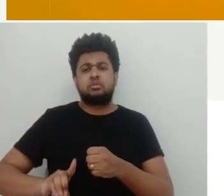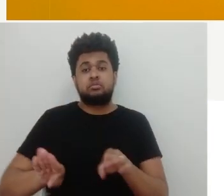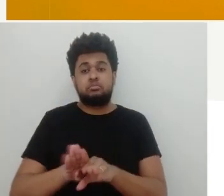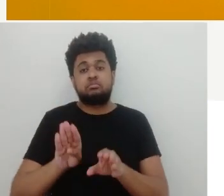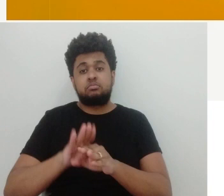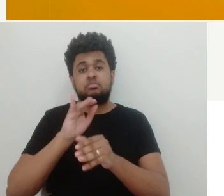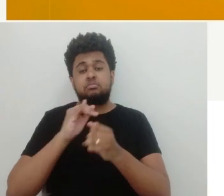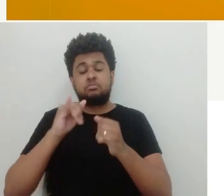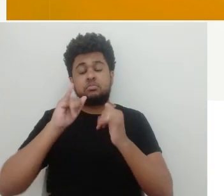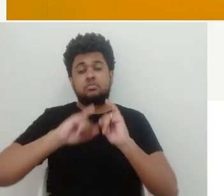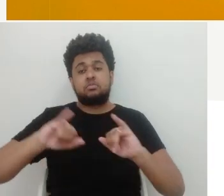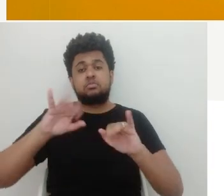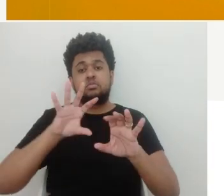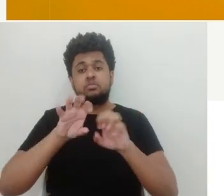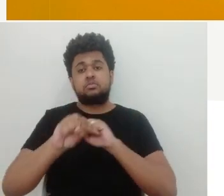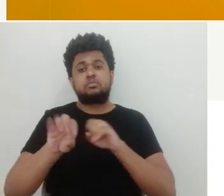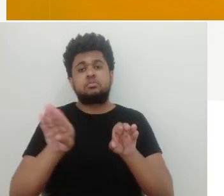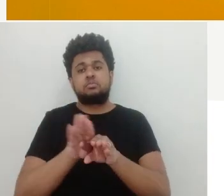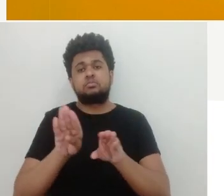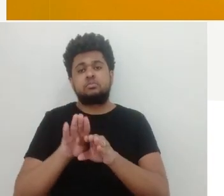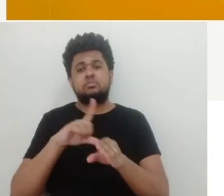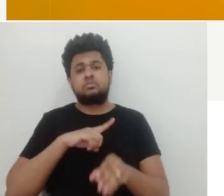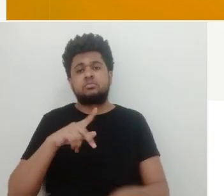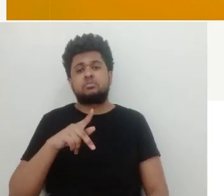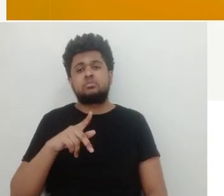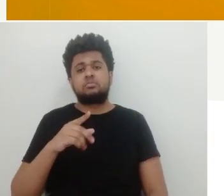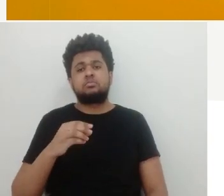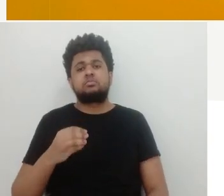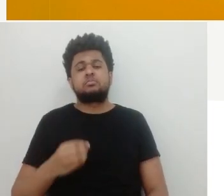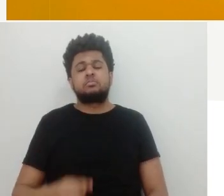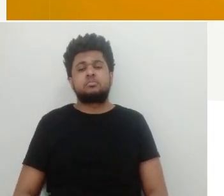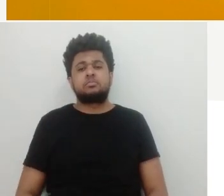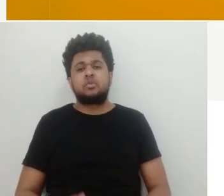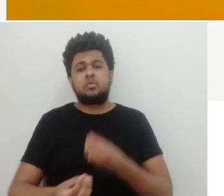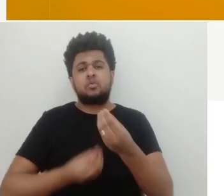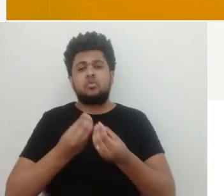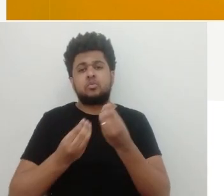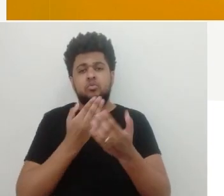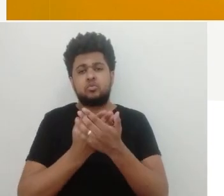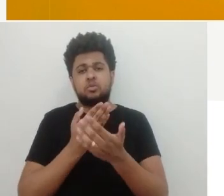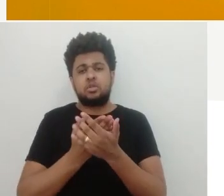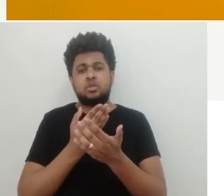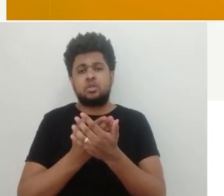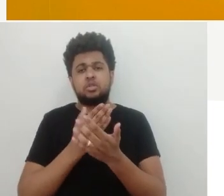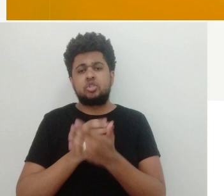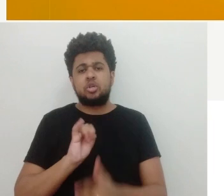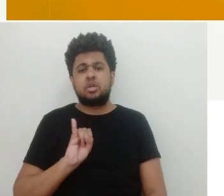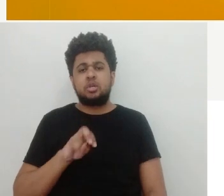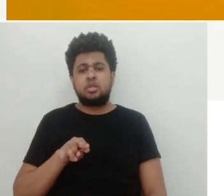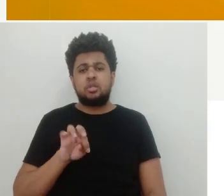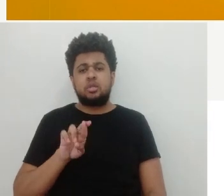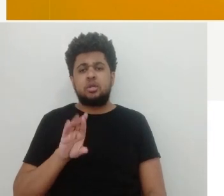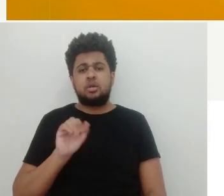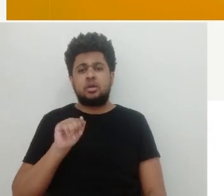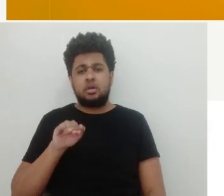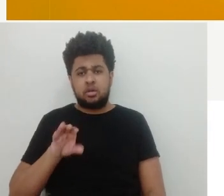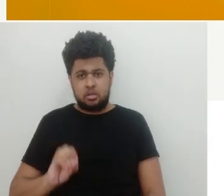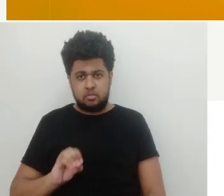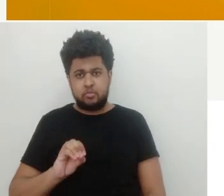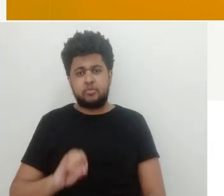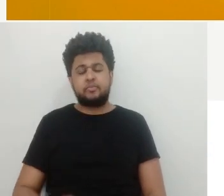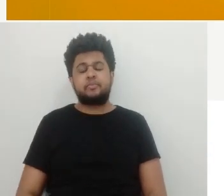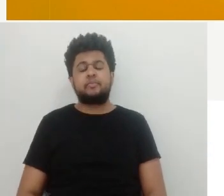estudiante de intercambio académico en la Universidad de Hunter College. Este tipo de programa varía según región, desde un